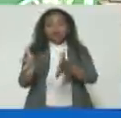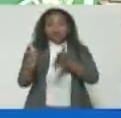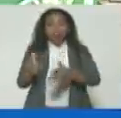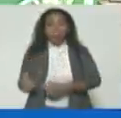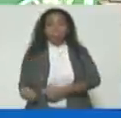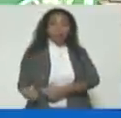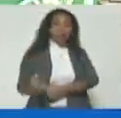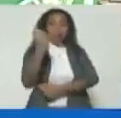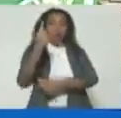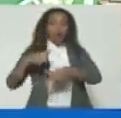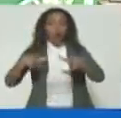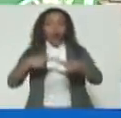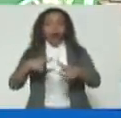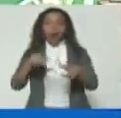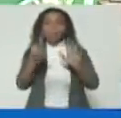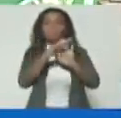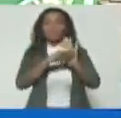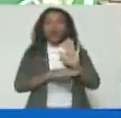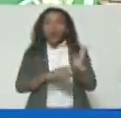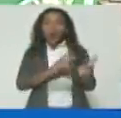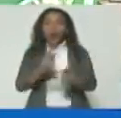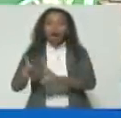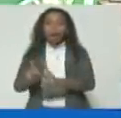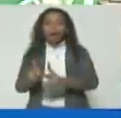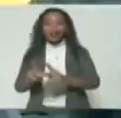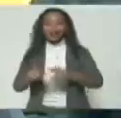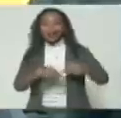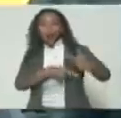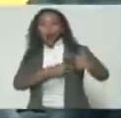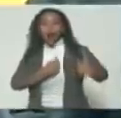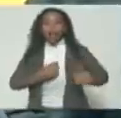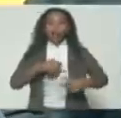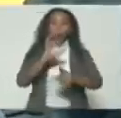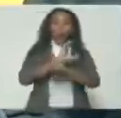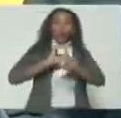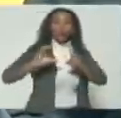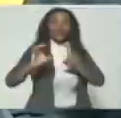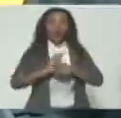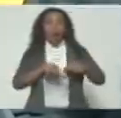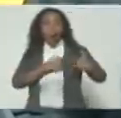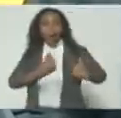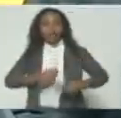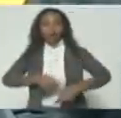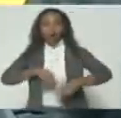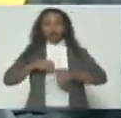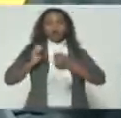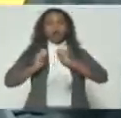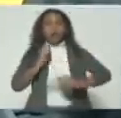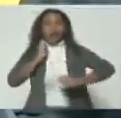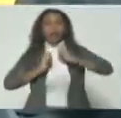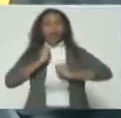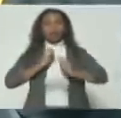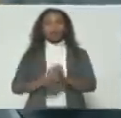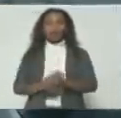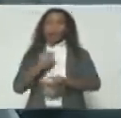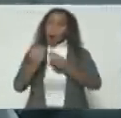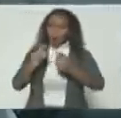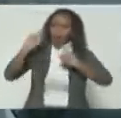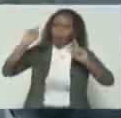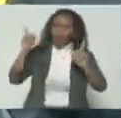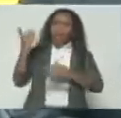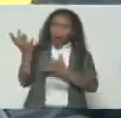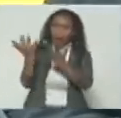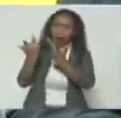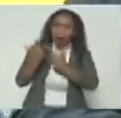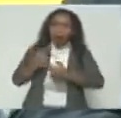primer lugar en el programa Talento de Corazón Infantil de Corazón Llanero. ¿Ah? ¿Cómo está la música? ¿Qué me cuenta?